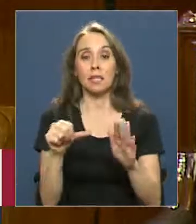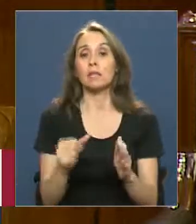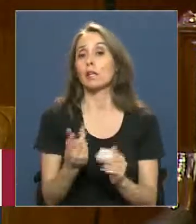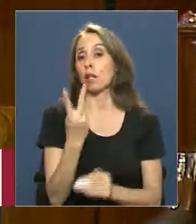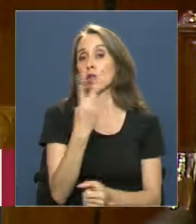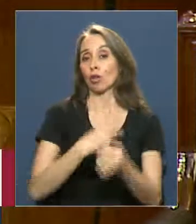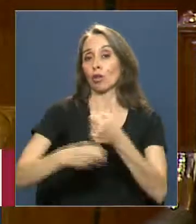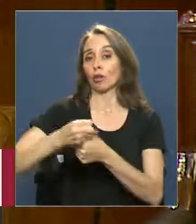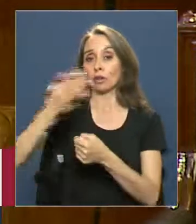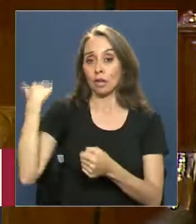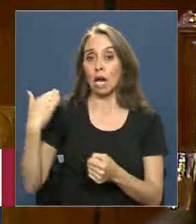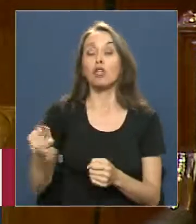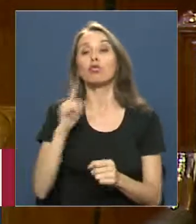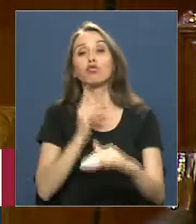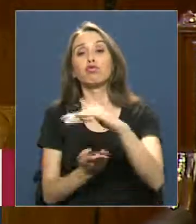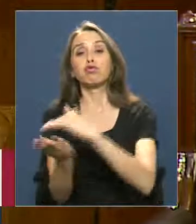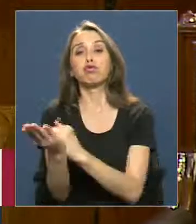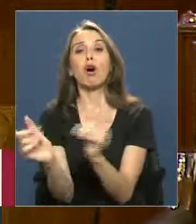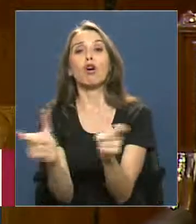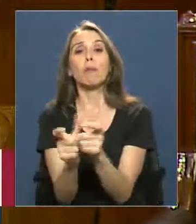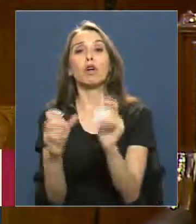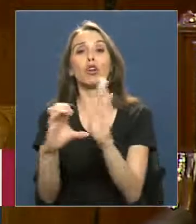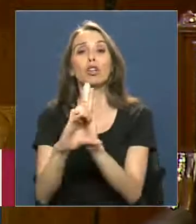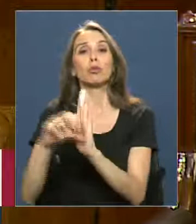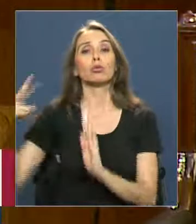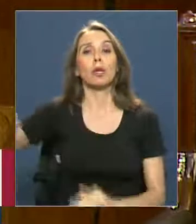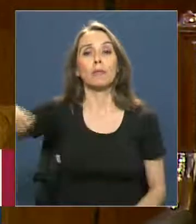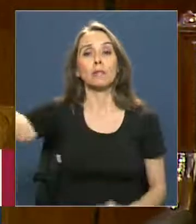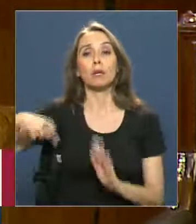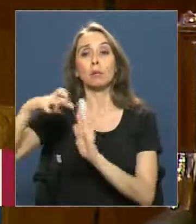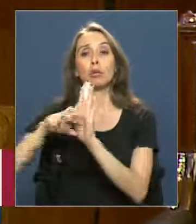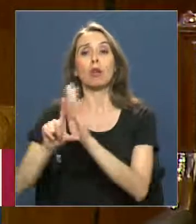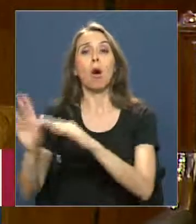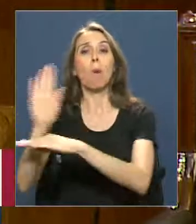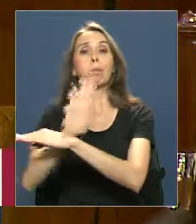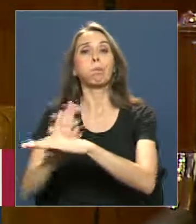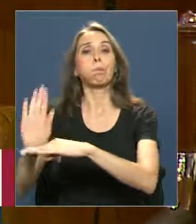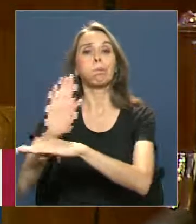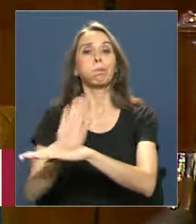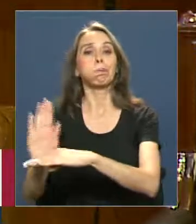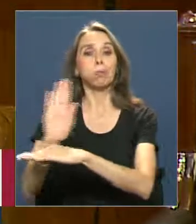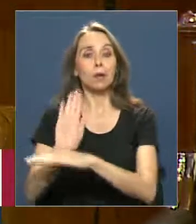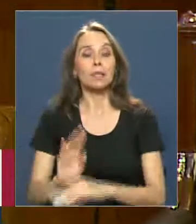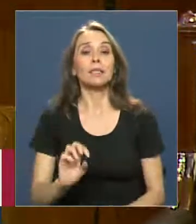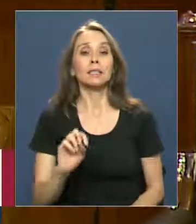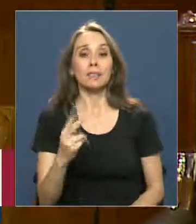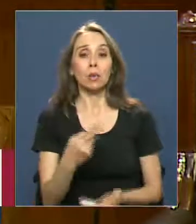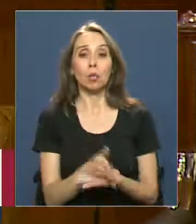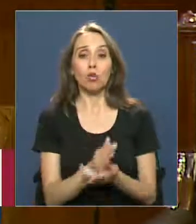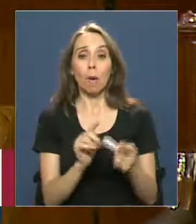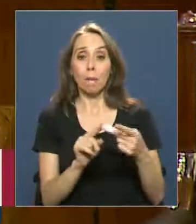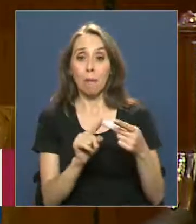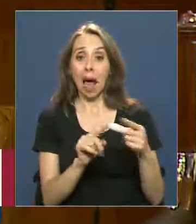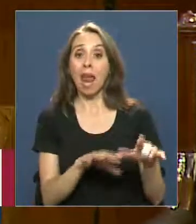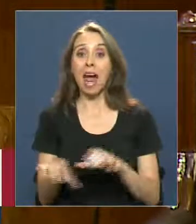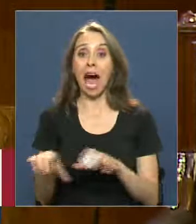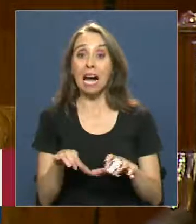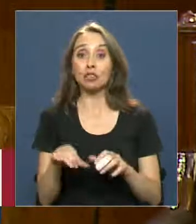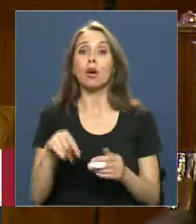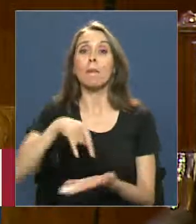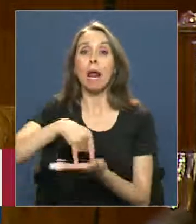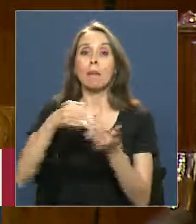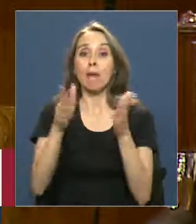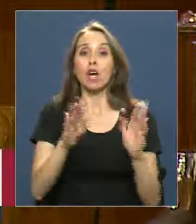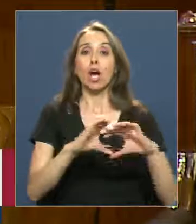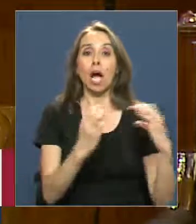hace 2 años en la Comisión de Constitución del Senado sin movimiento. En el segundo plan de acción de Parlamento Abierto, aprobado por